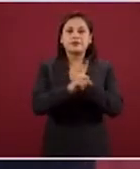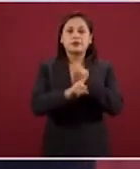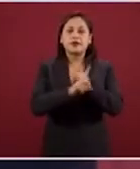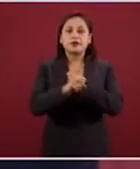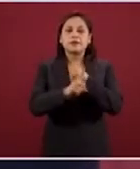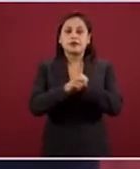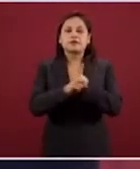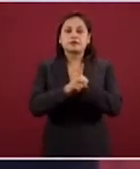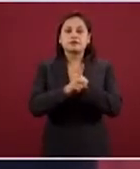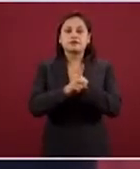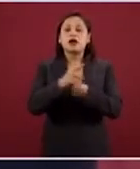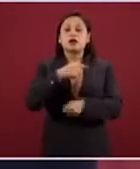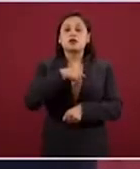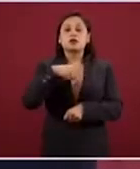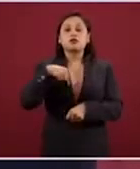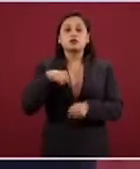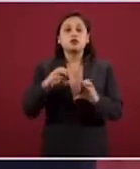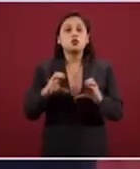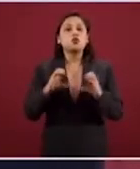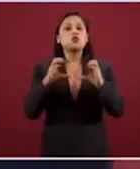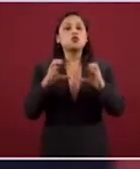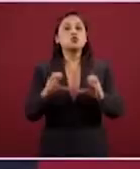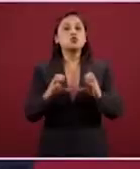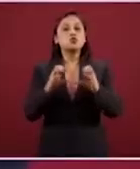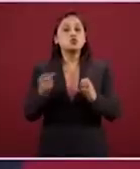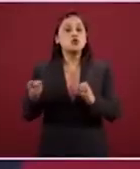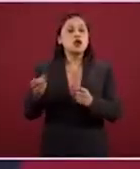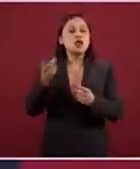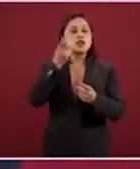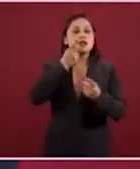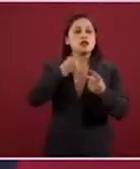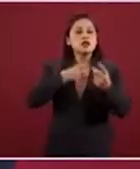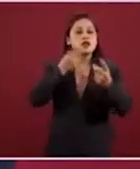evitando todas las provocaciones, porque están